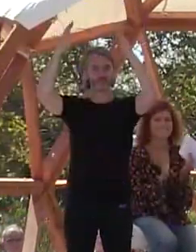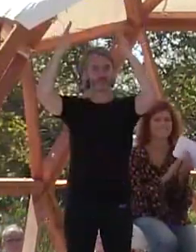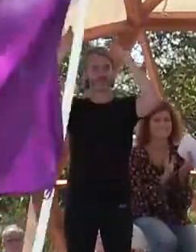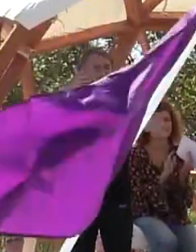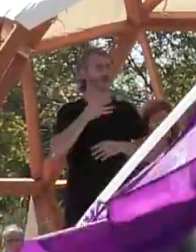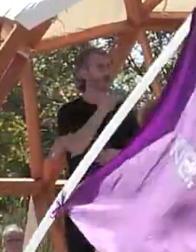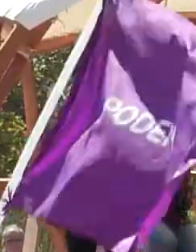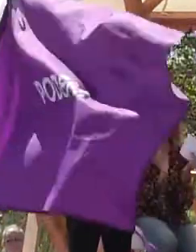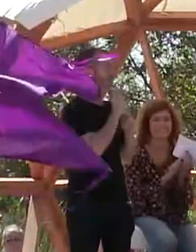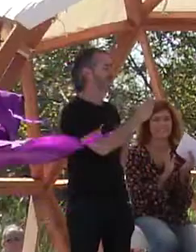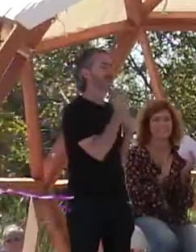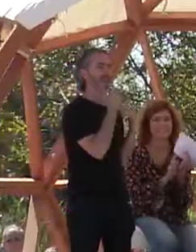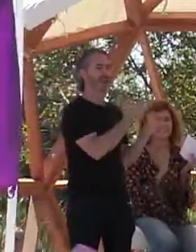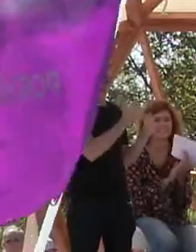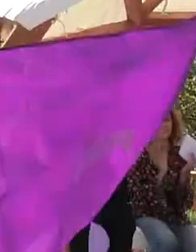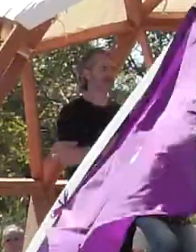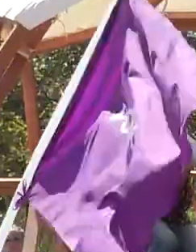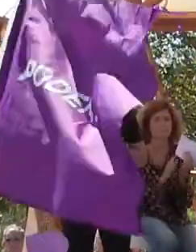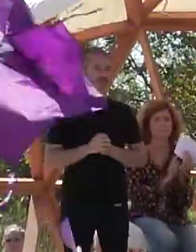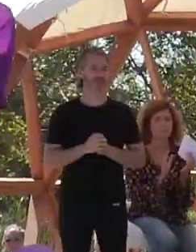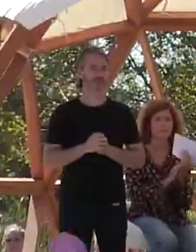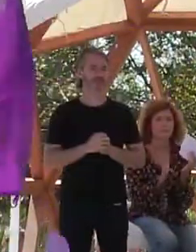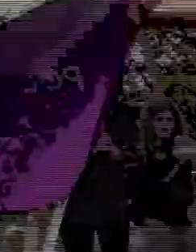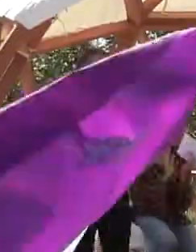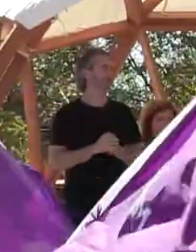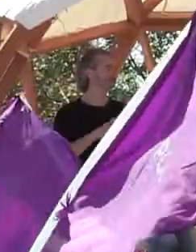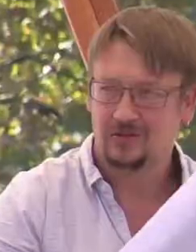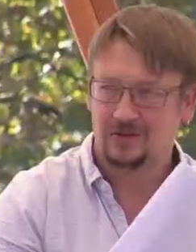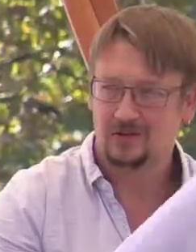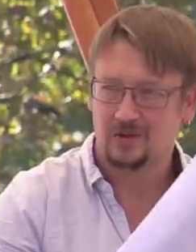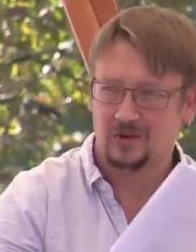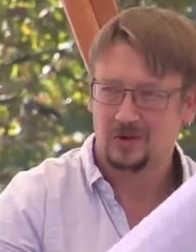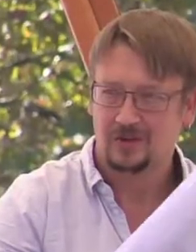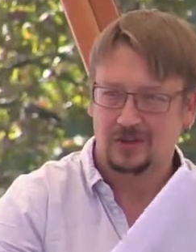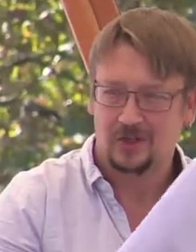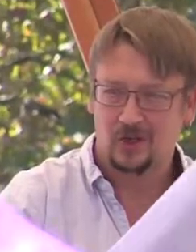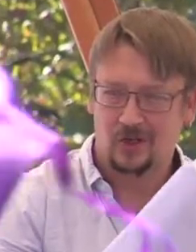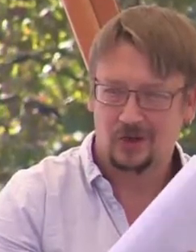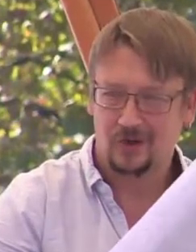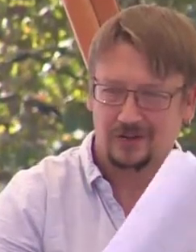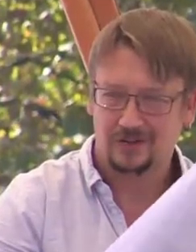Muchas gracias, Pablo. Muchas gracias también, Irene, Rafa.